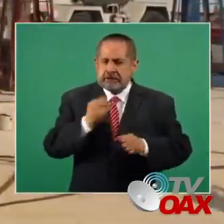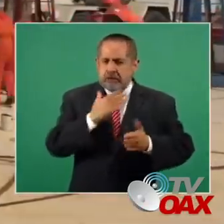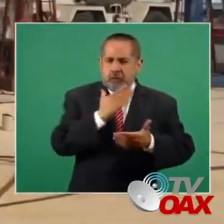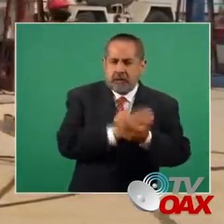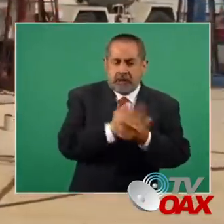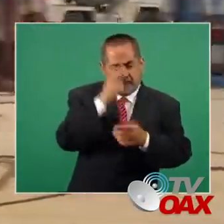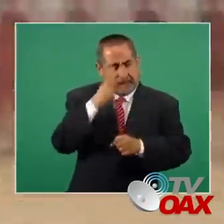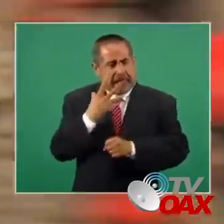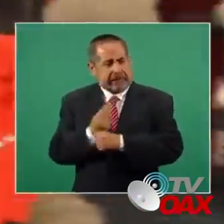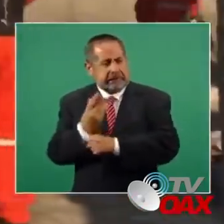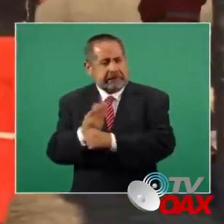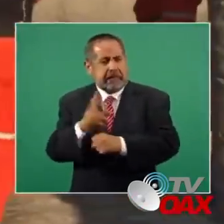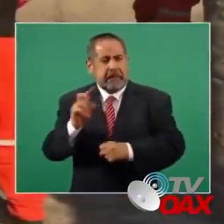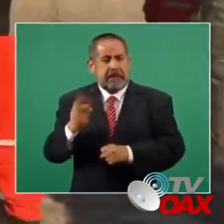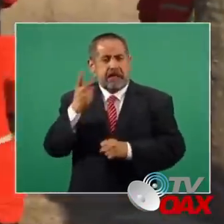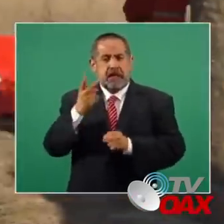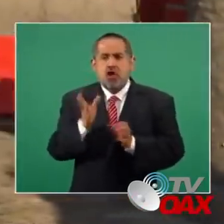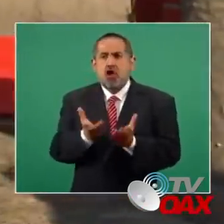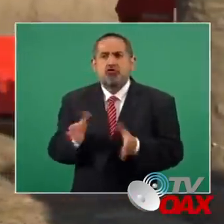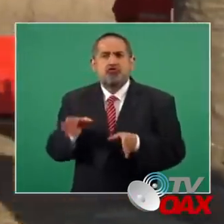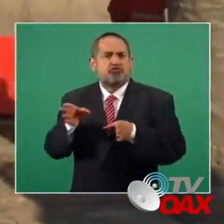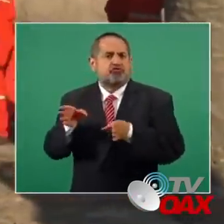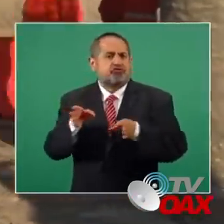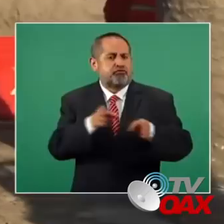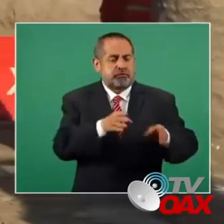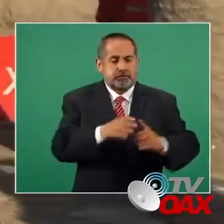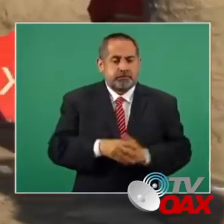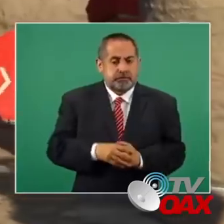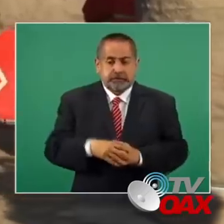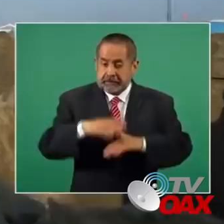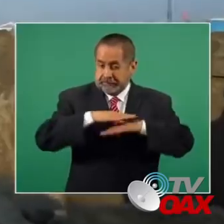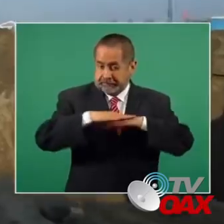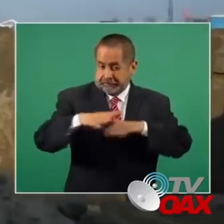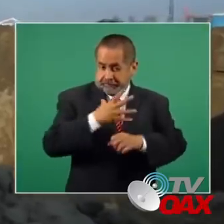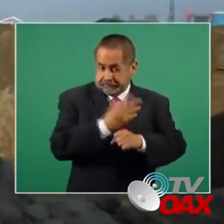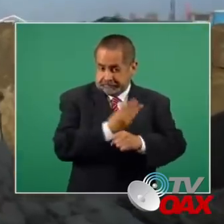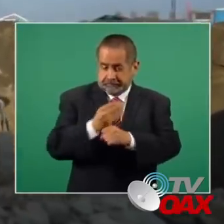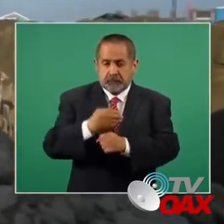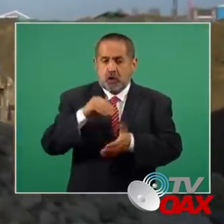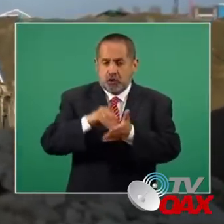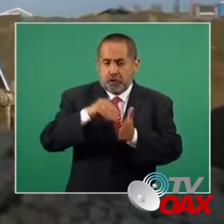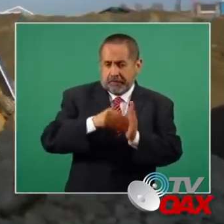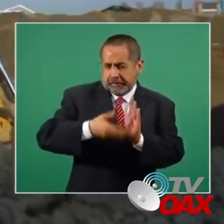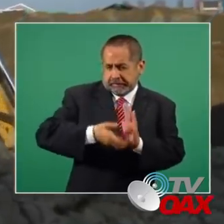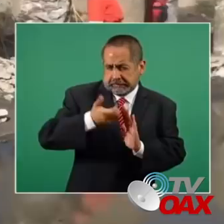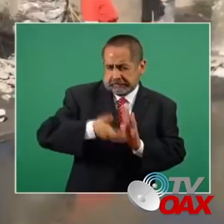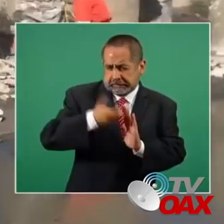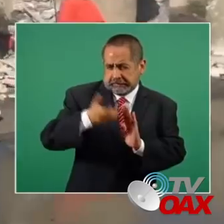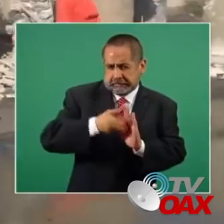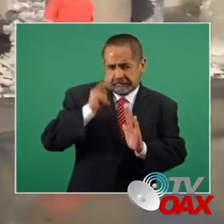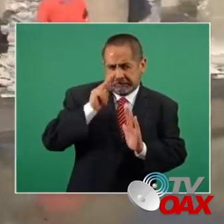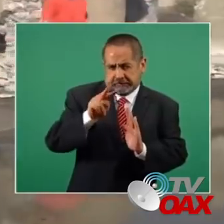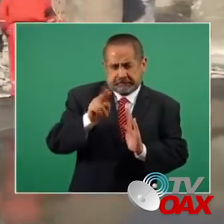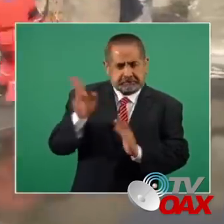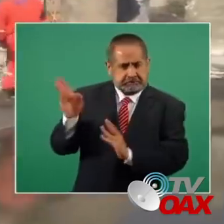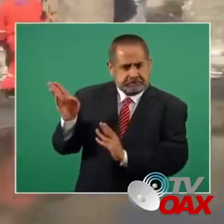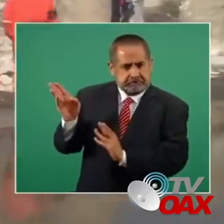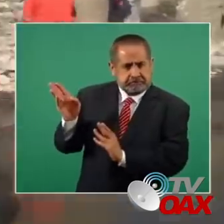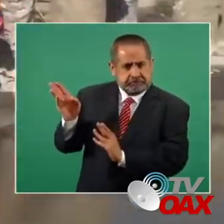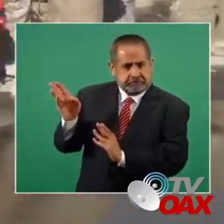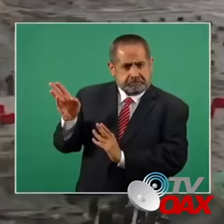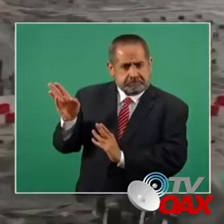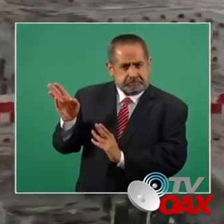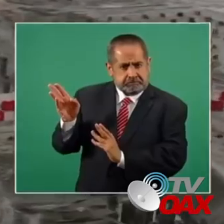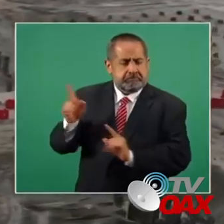tanques verticales. Como parte de la construcción superficial, se han seguido aperturando trabajos de descabece y cimentaciones superficiales en